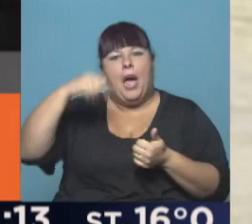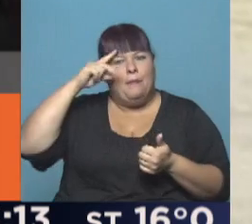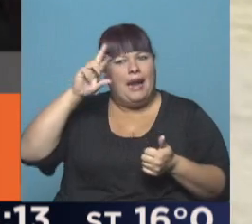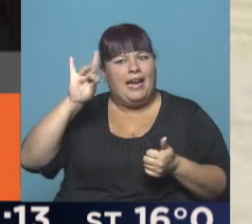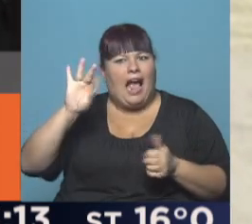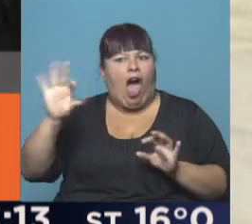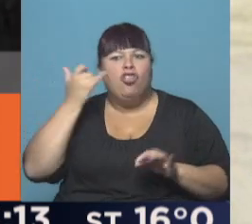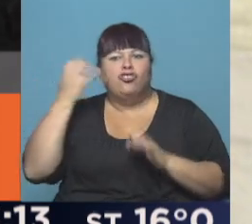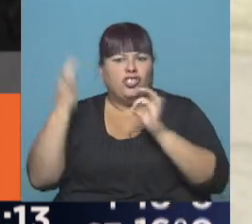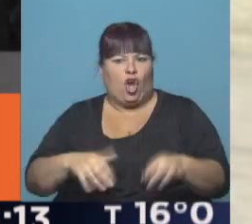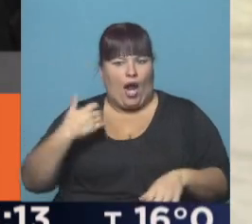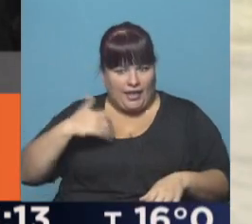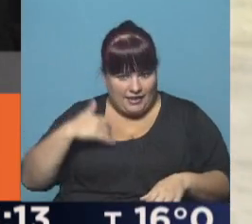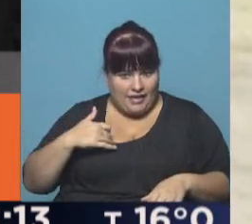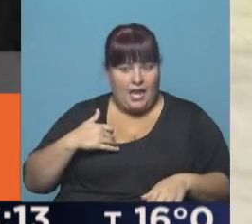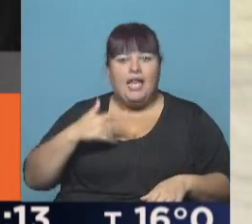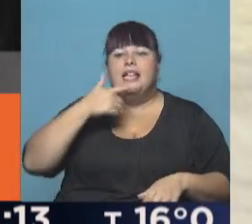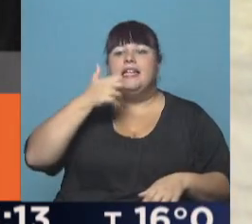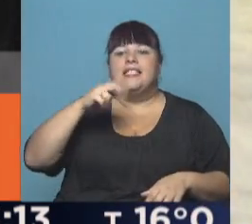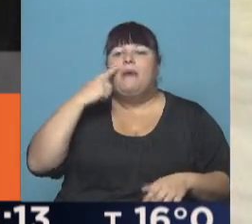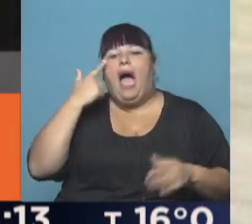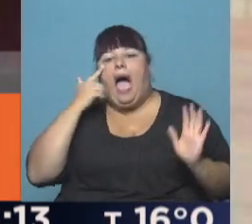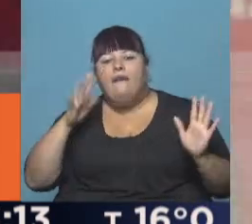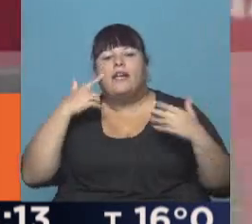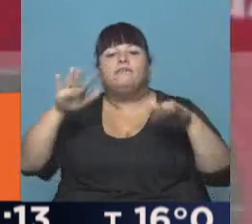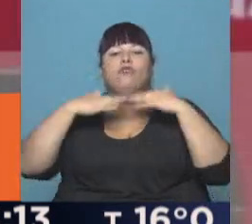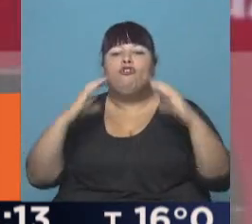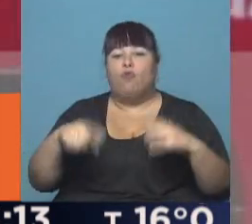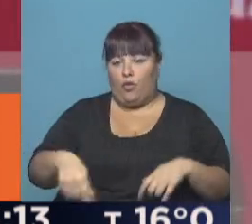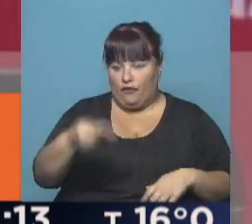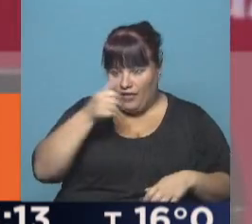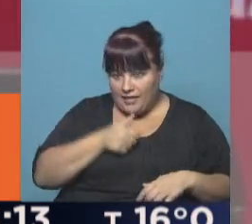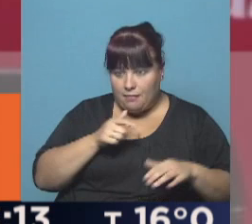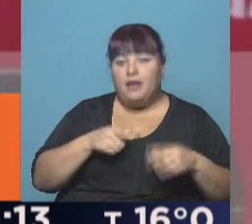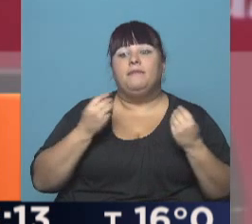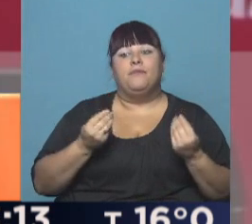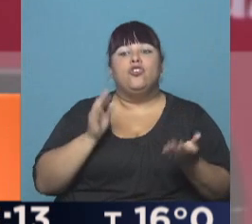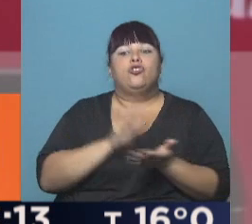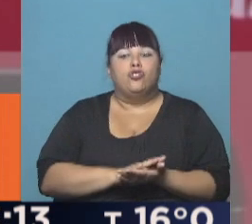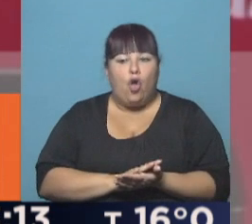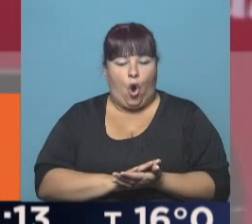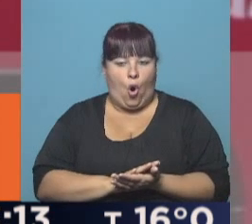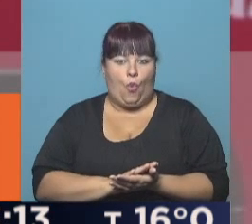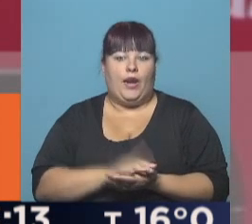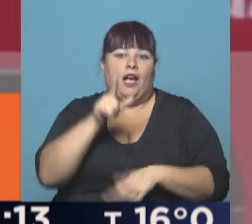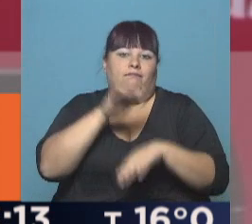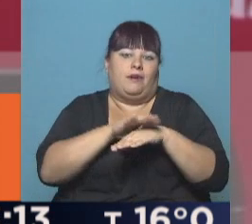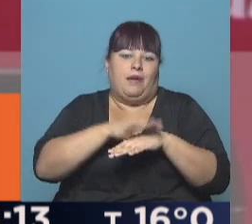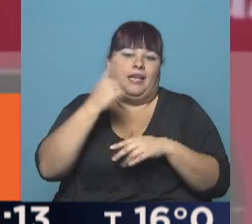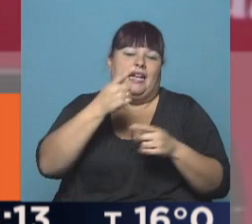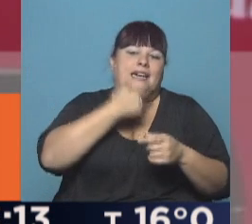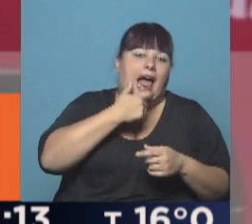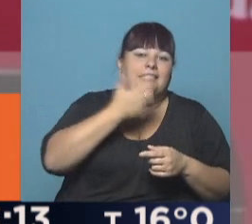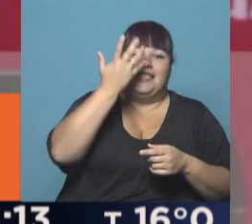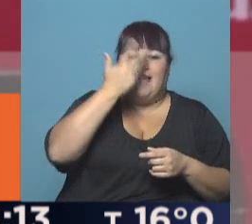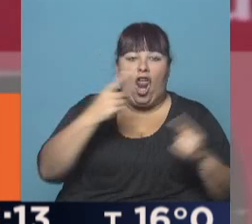que ya están en la Argentina, y Sampaoli verá fútbol el fin de semana. Esto tendrá que ver con los compromisos entre Racing y